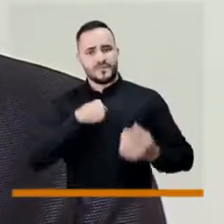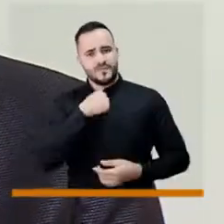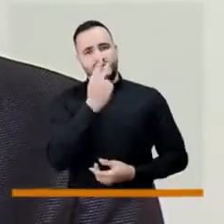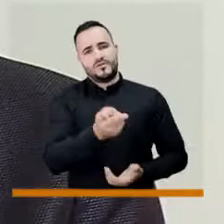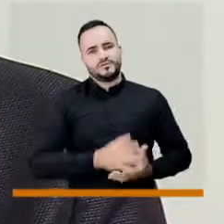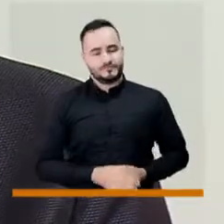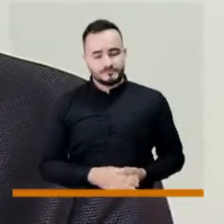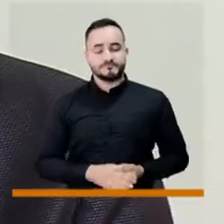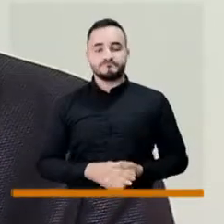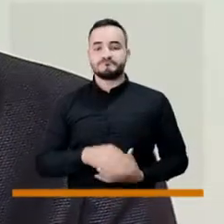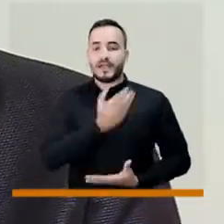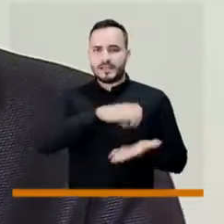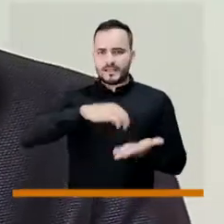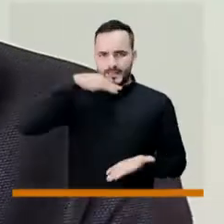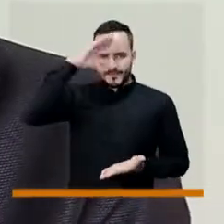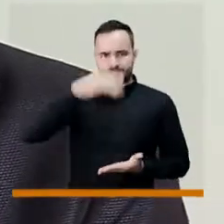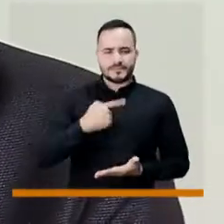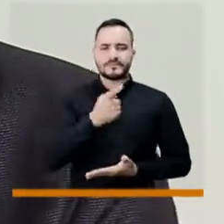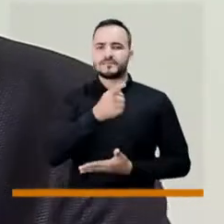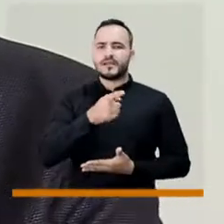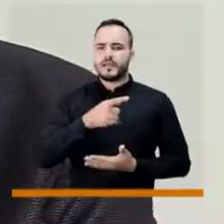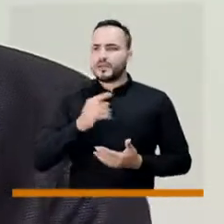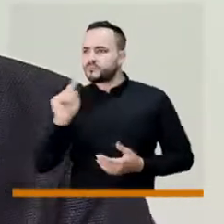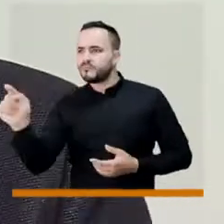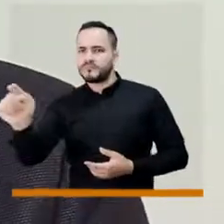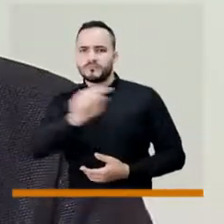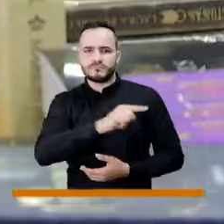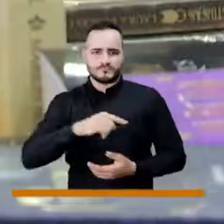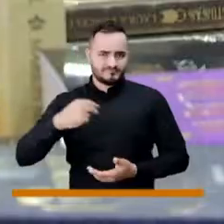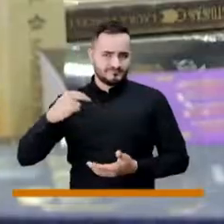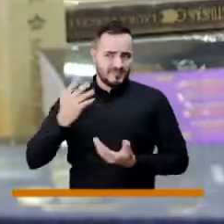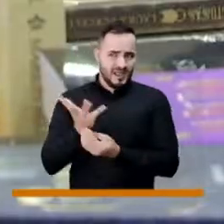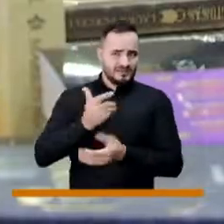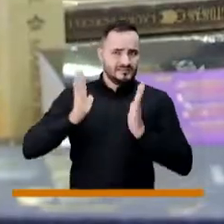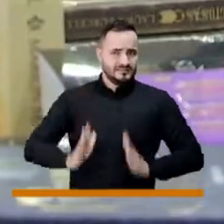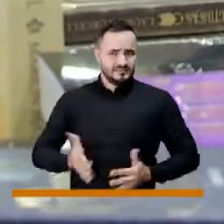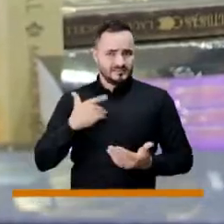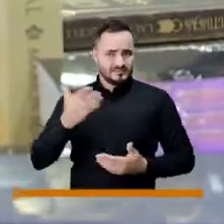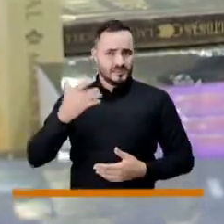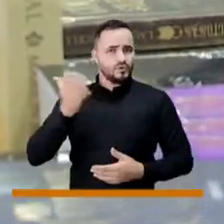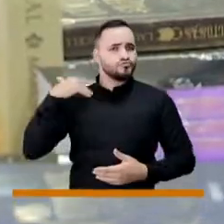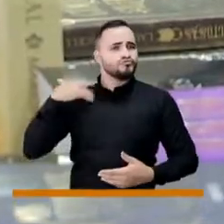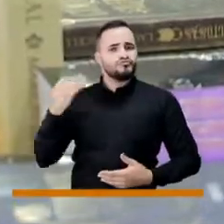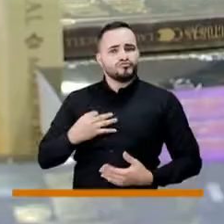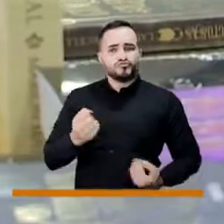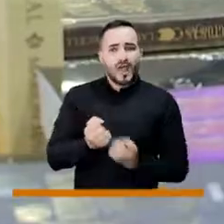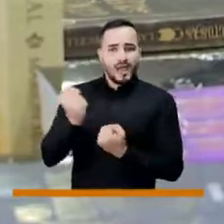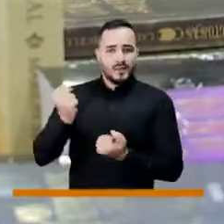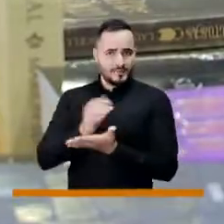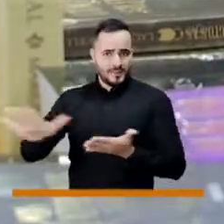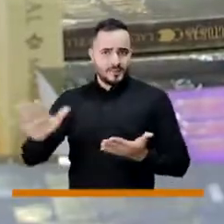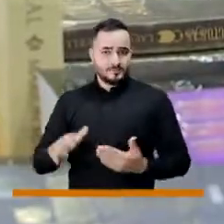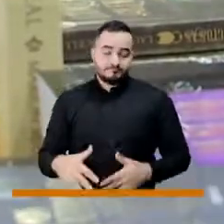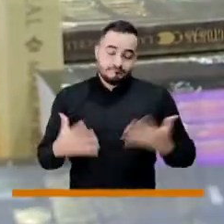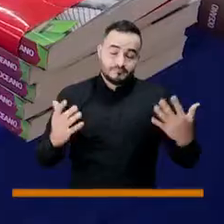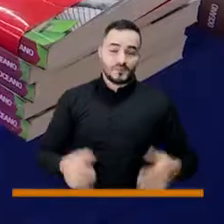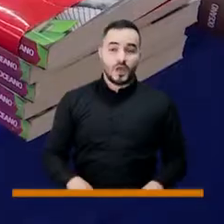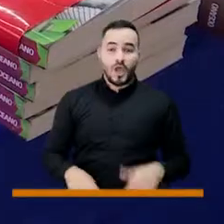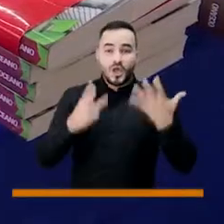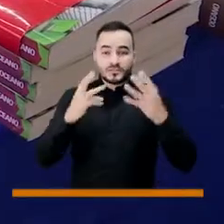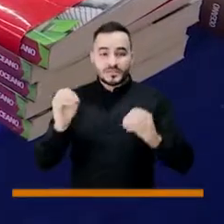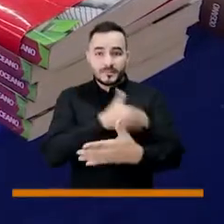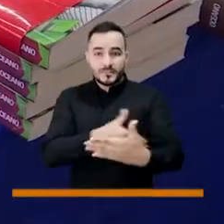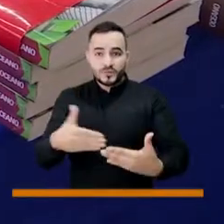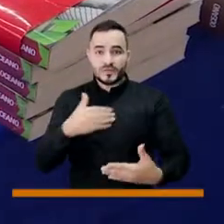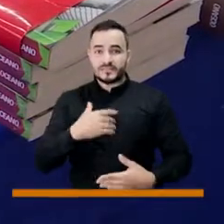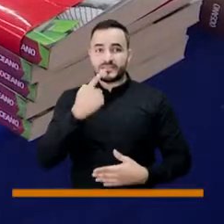la administración municipal ha dejado sin las becas a muchos de estos artistas que históricamente recibían estas becas y que ahora por 80 millones de